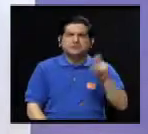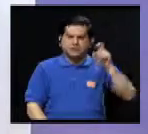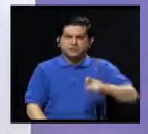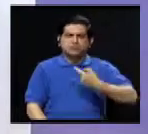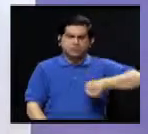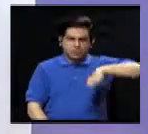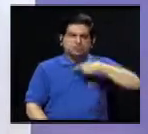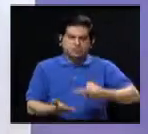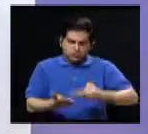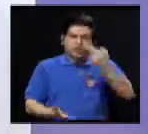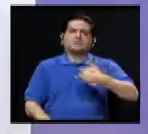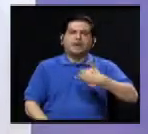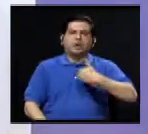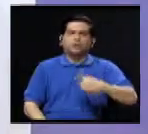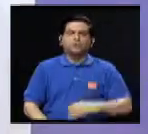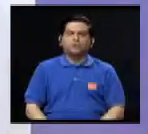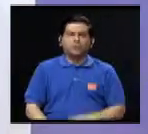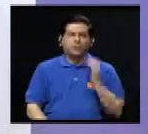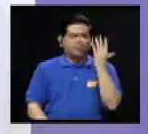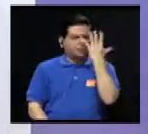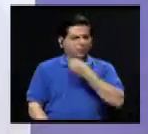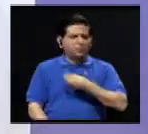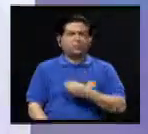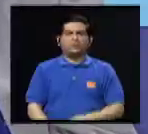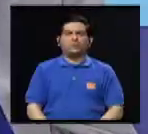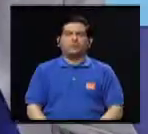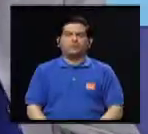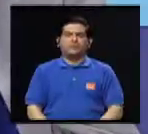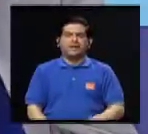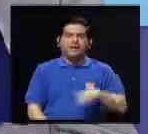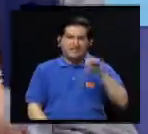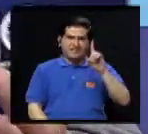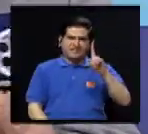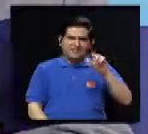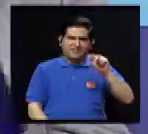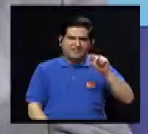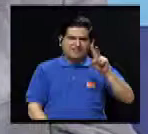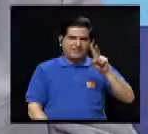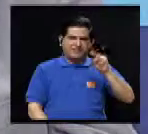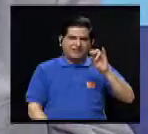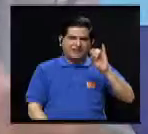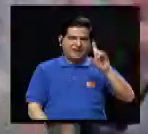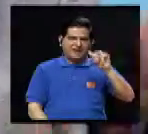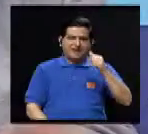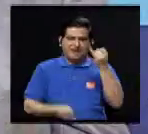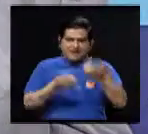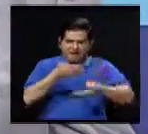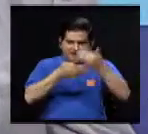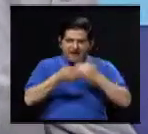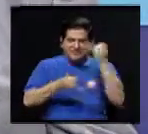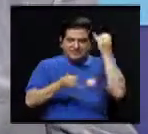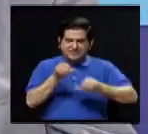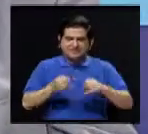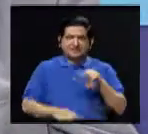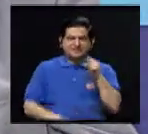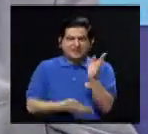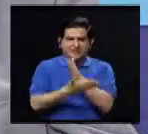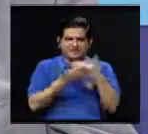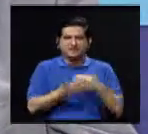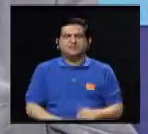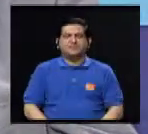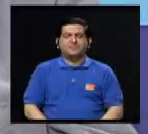que nosotras valemos. Muy lindo. Daniela, antes de terminar este bloque, en el que nos acompañará en el